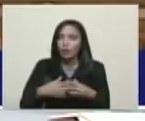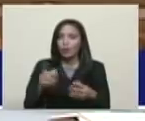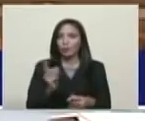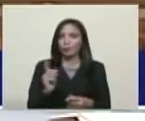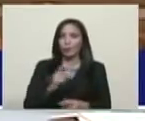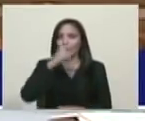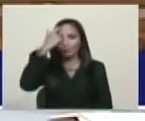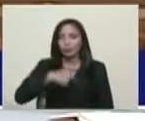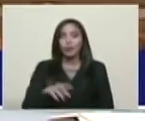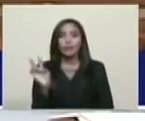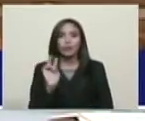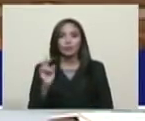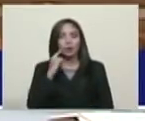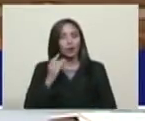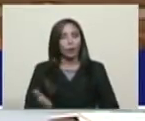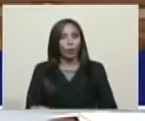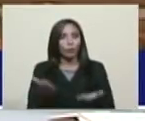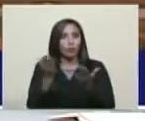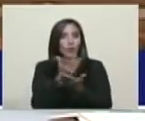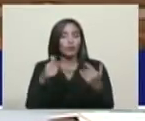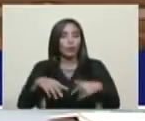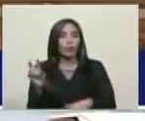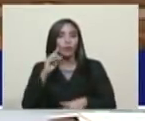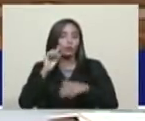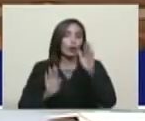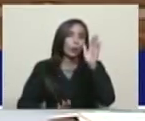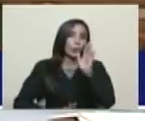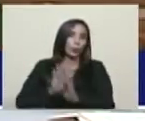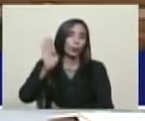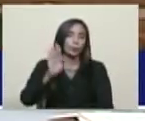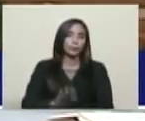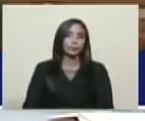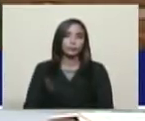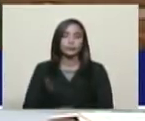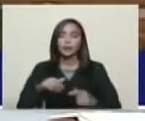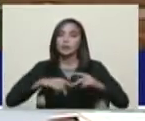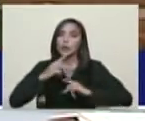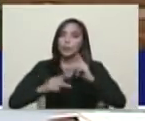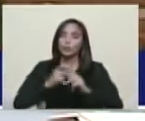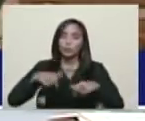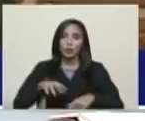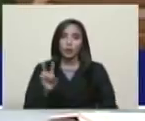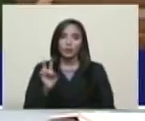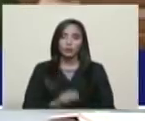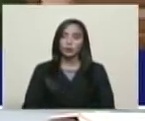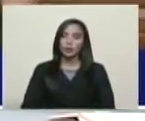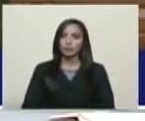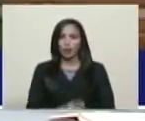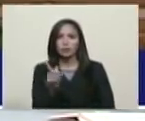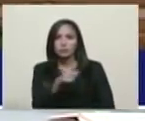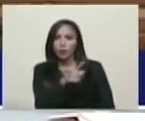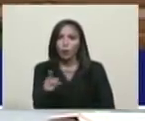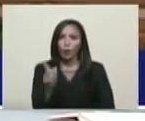valen si Venezuela crece, si producen en Venezuela. ¿O miento?